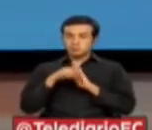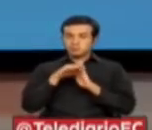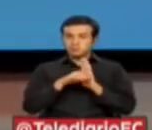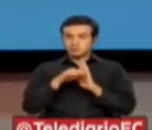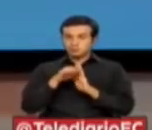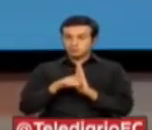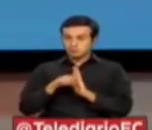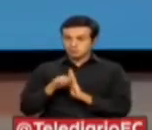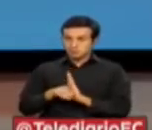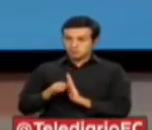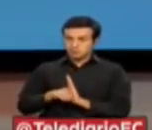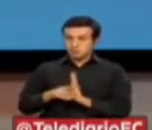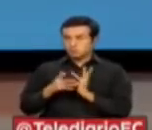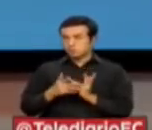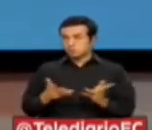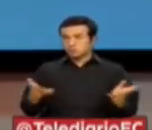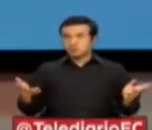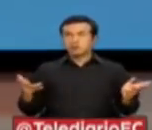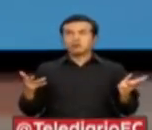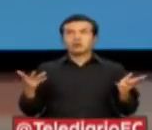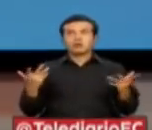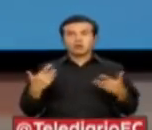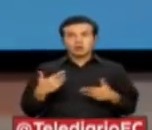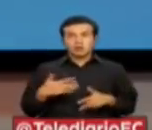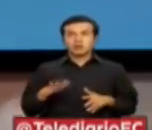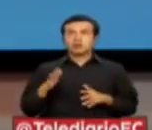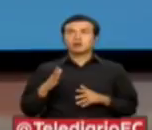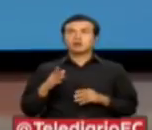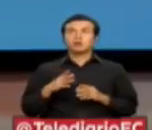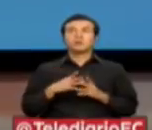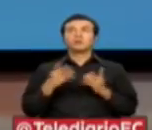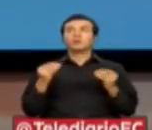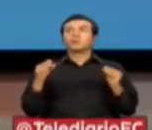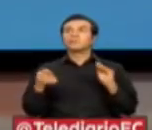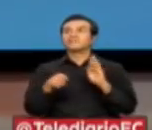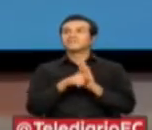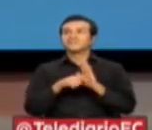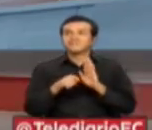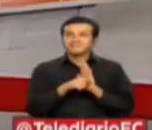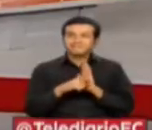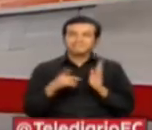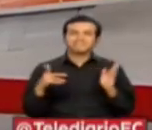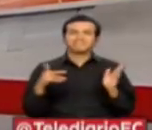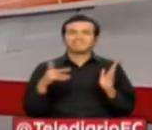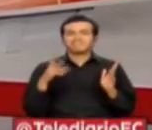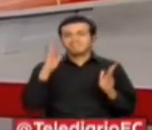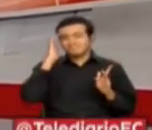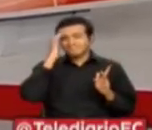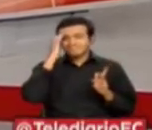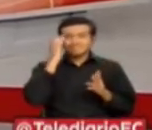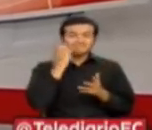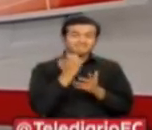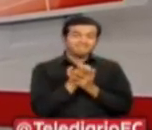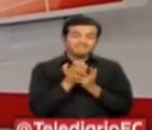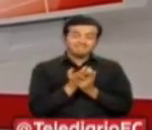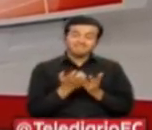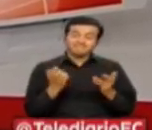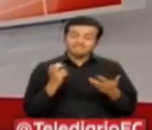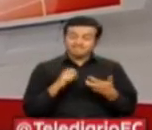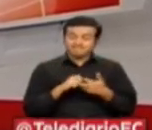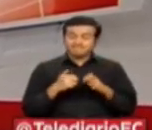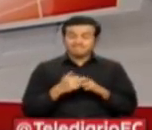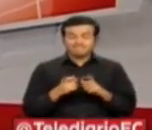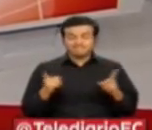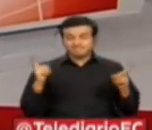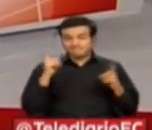Ya. Entonces, se ha ido configurando, digamos, un mayor pesimismo, mayor preocupación respecto a lo económico, y esto probablemente